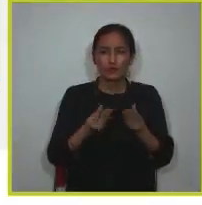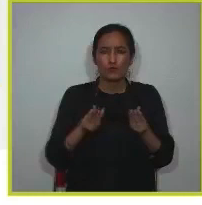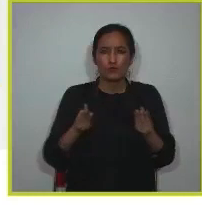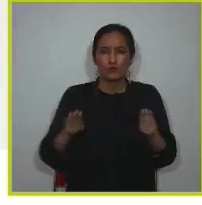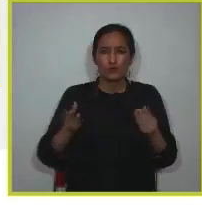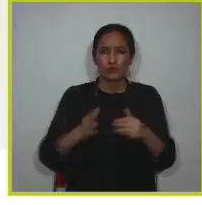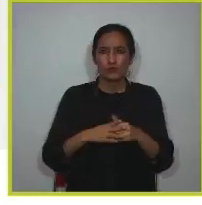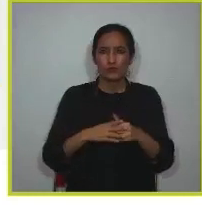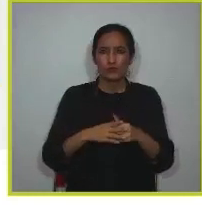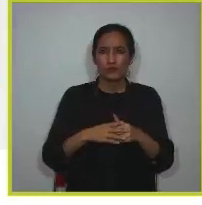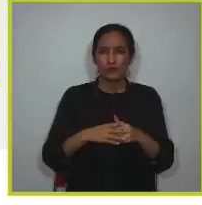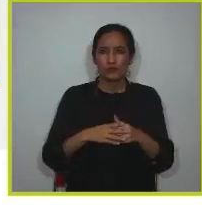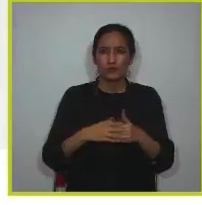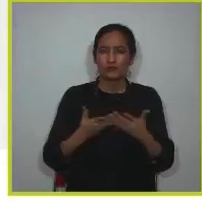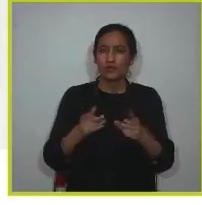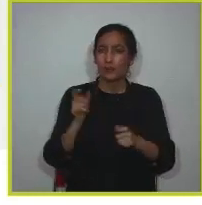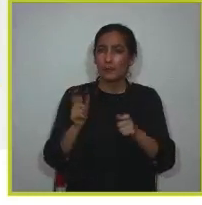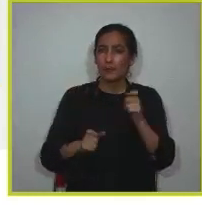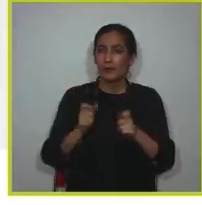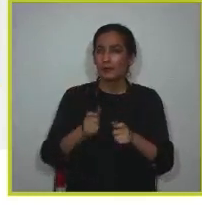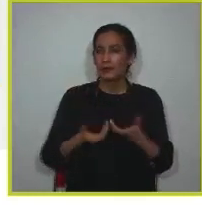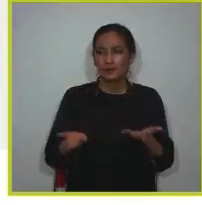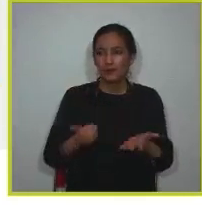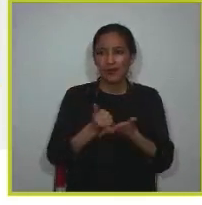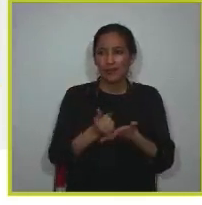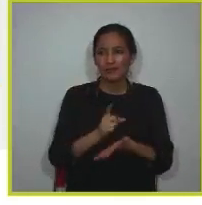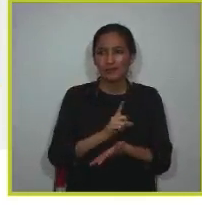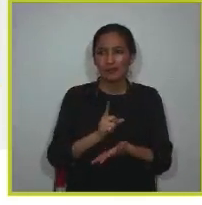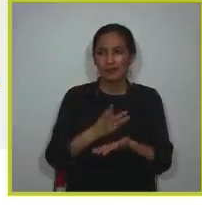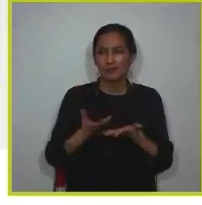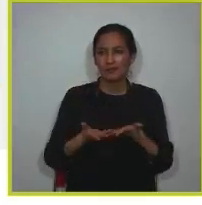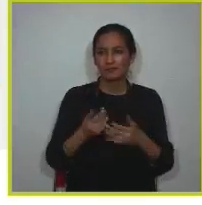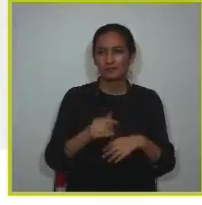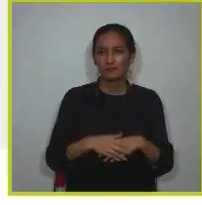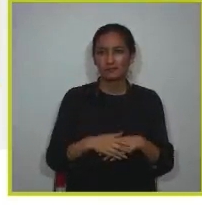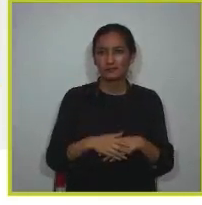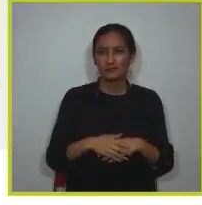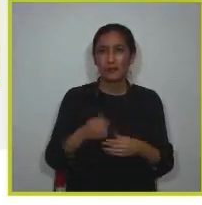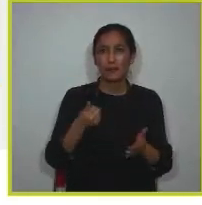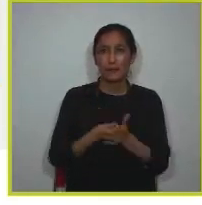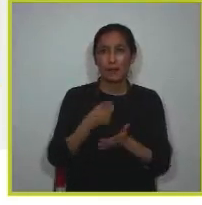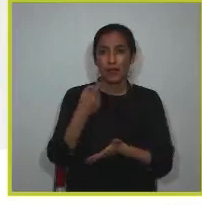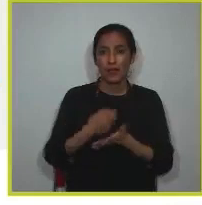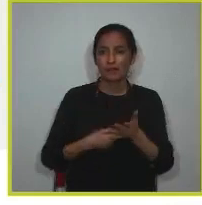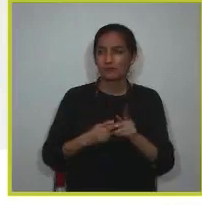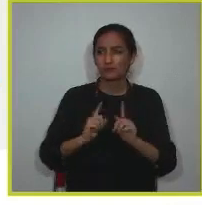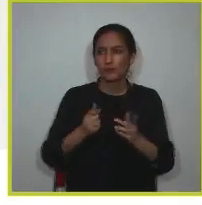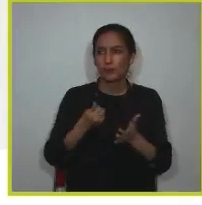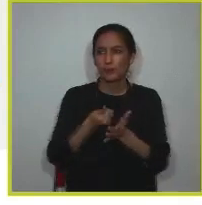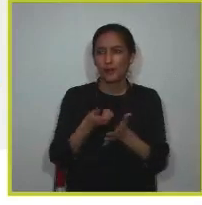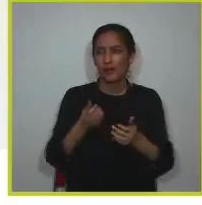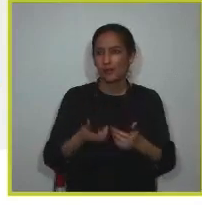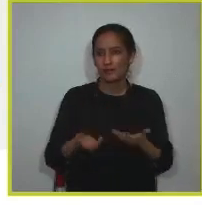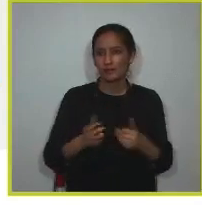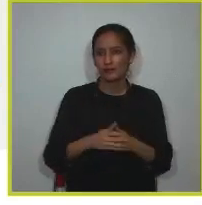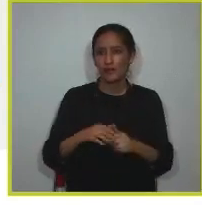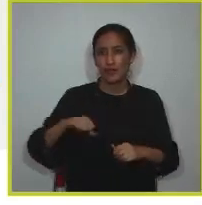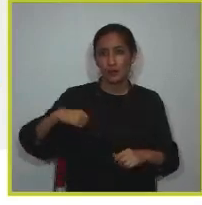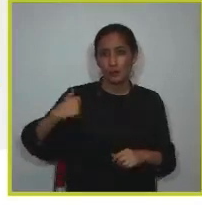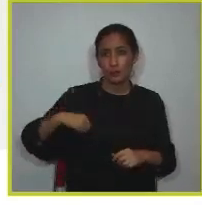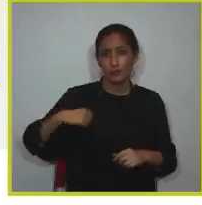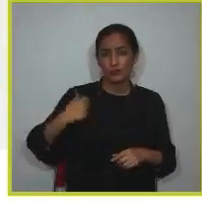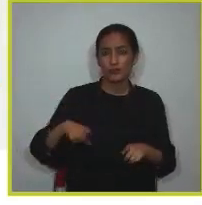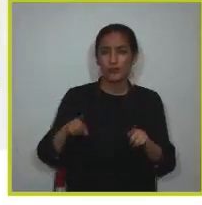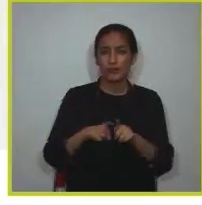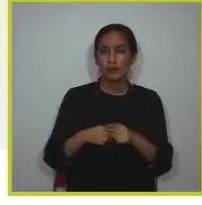de gente que no contribuye en en en en pagar sus tributos Y eso hace que las municipalidades